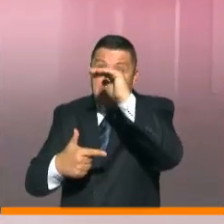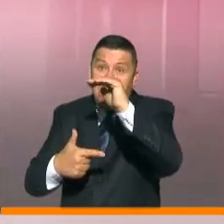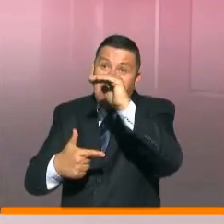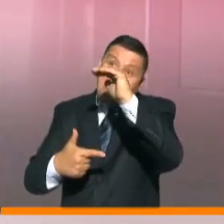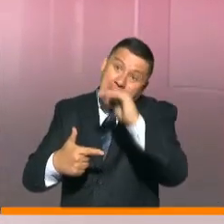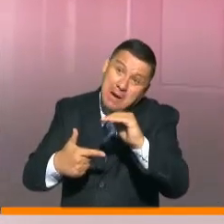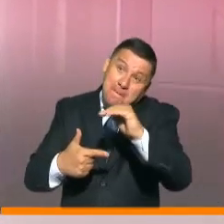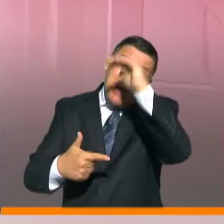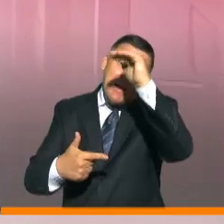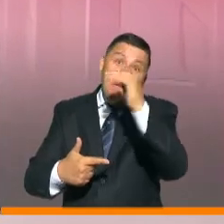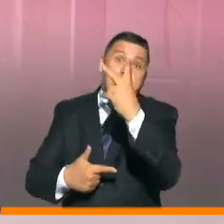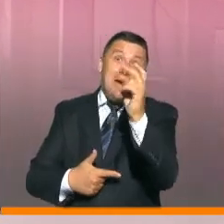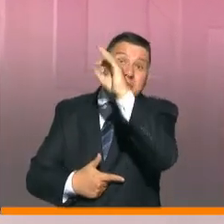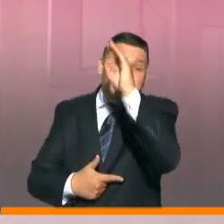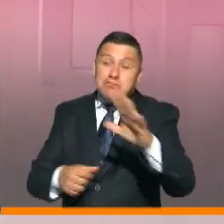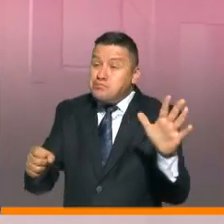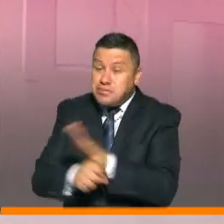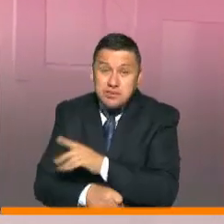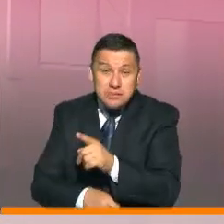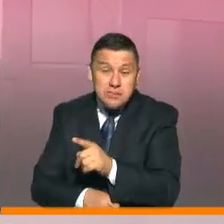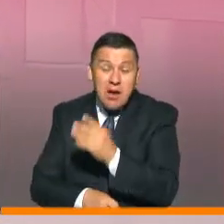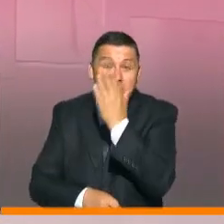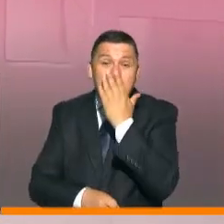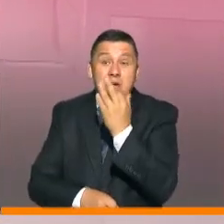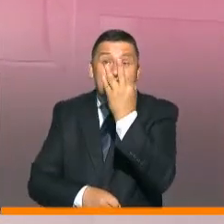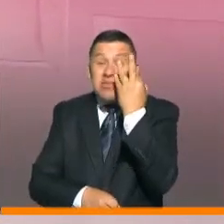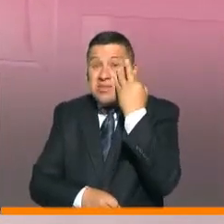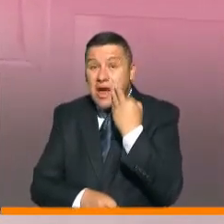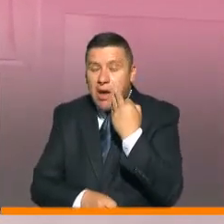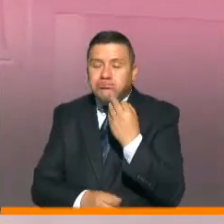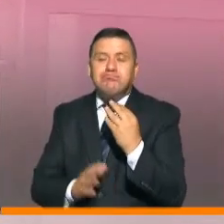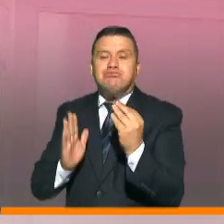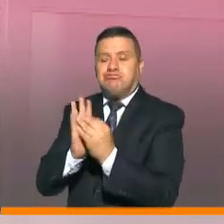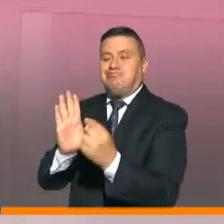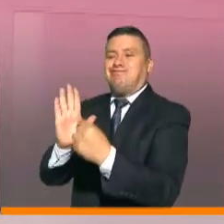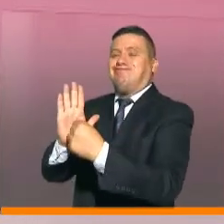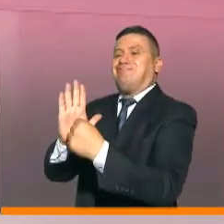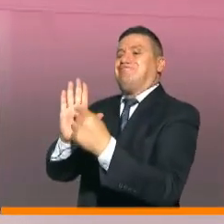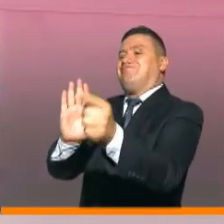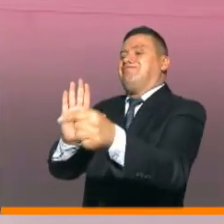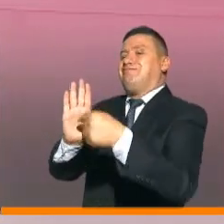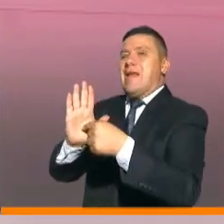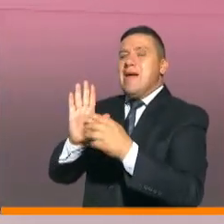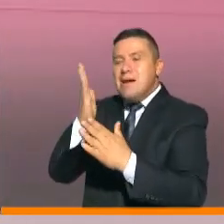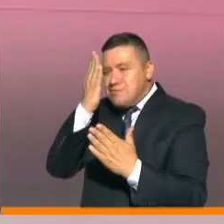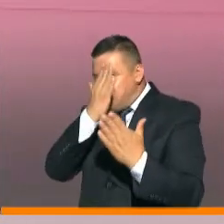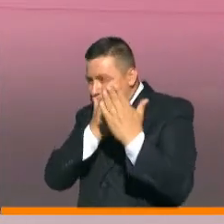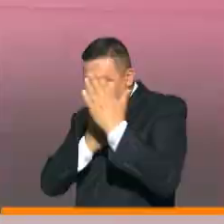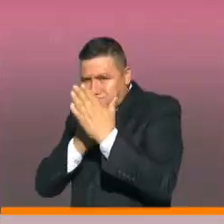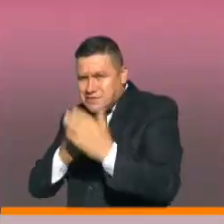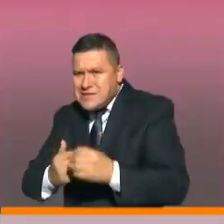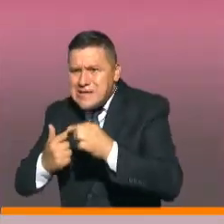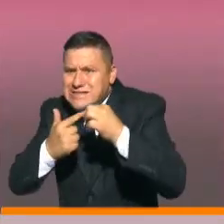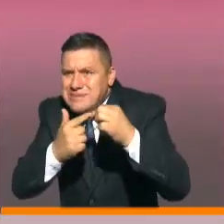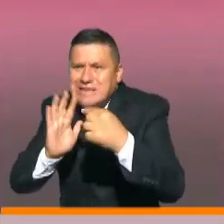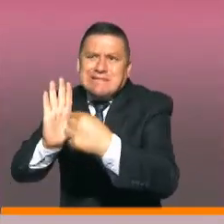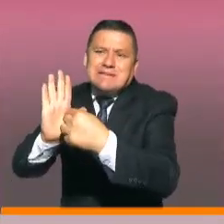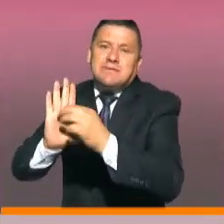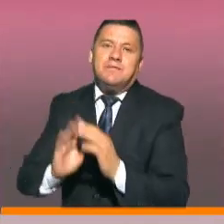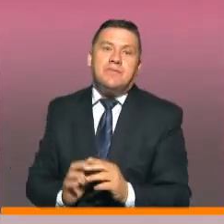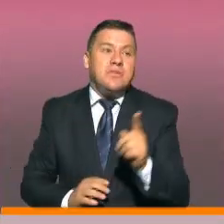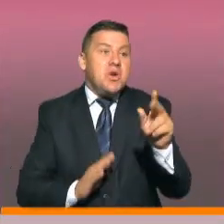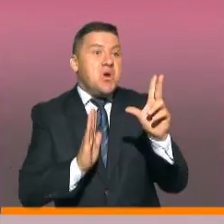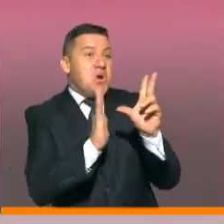o mayor al 20% en un término de 3 días, podrá solicitarse la evaluación de medidas especiales.